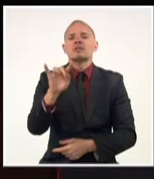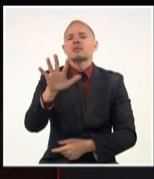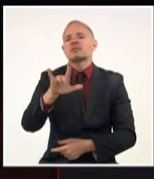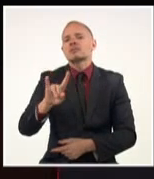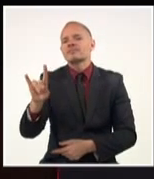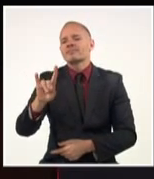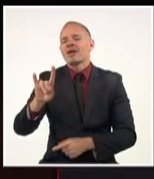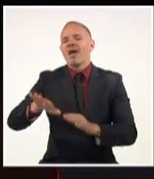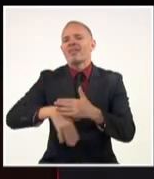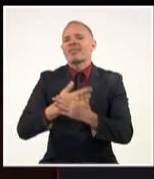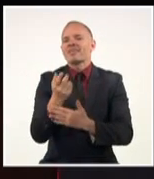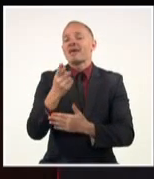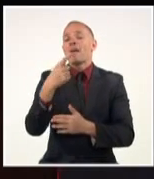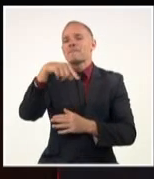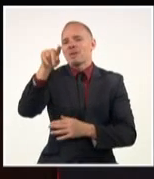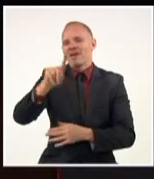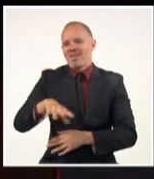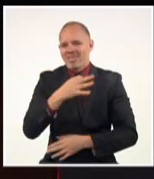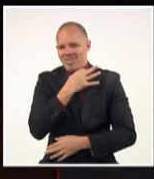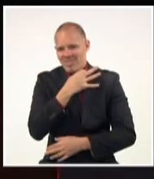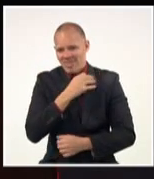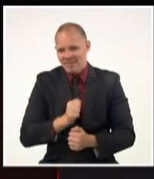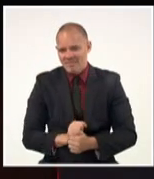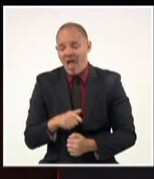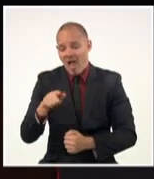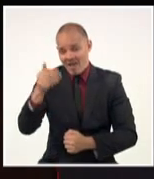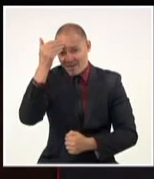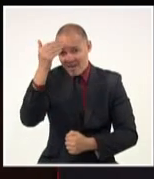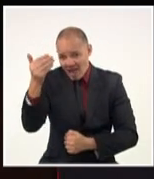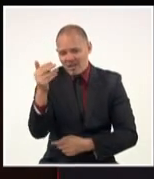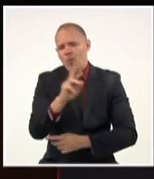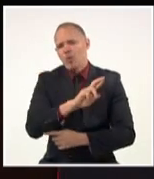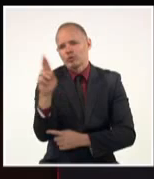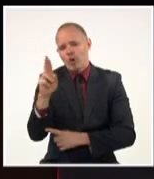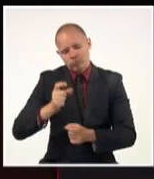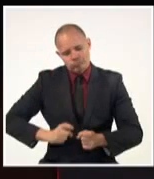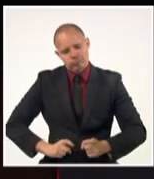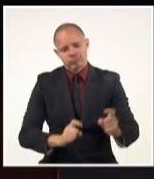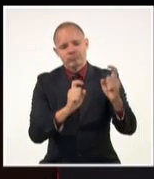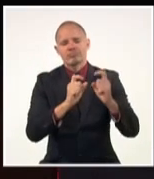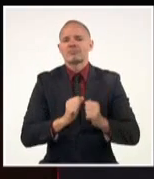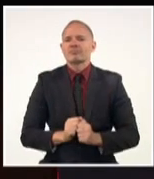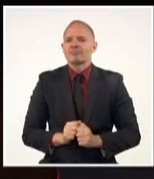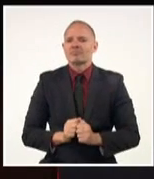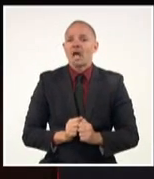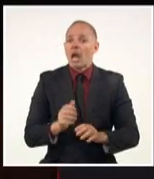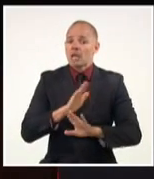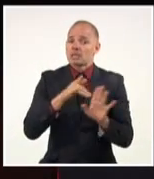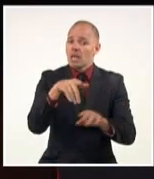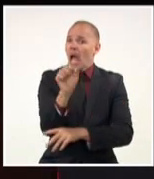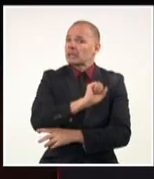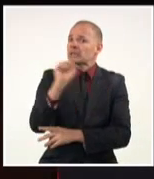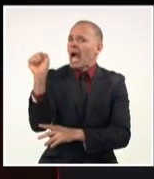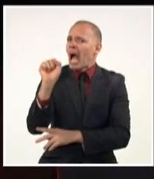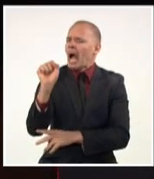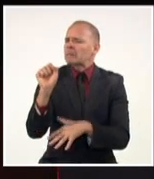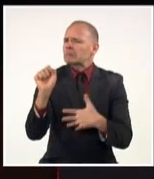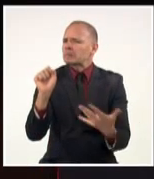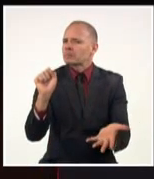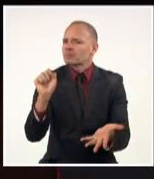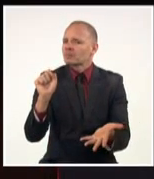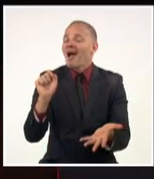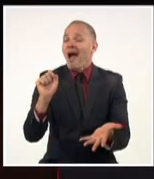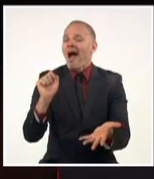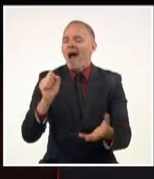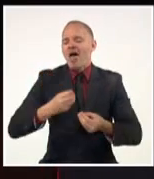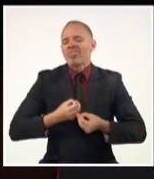poder. Su triunfo significó libertad, dignidad y justicia verdadera para todos,